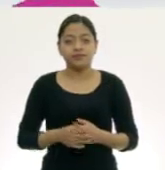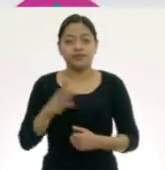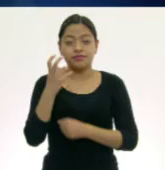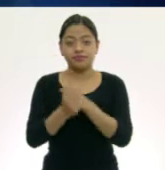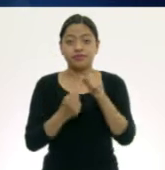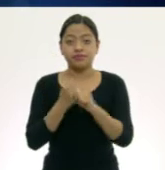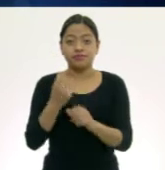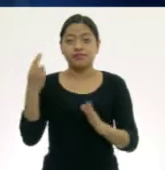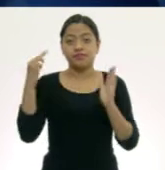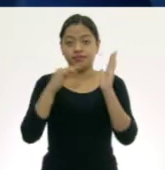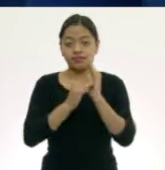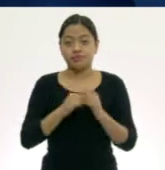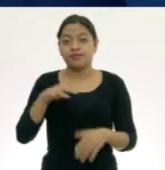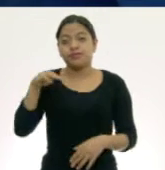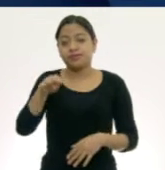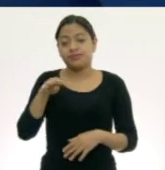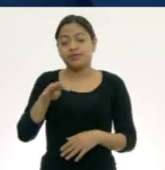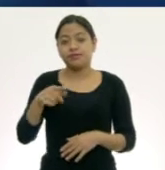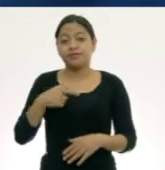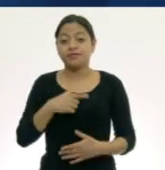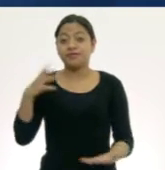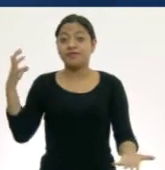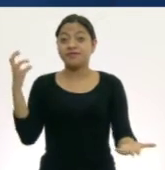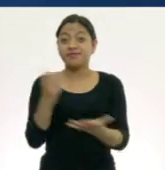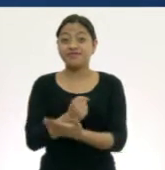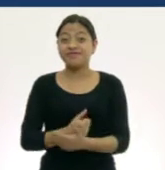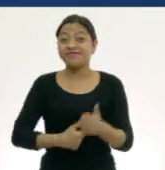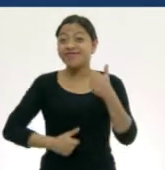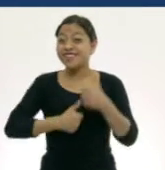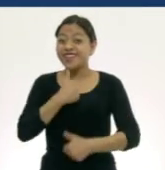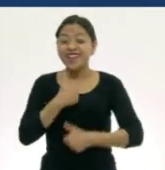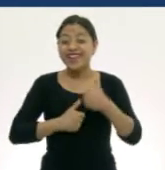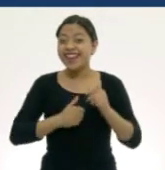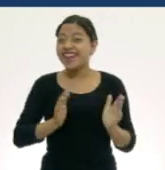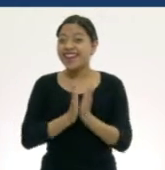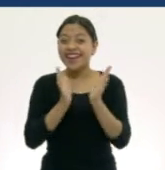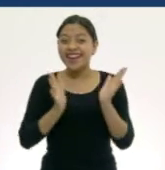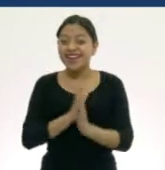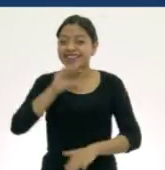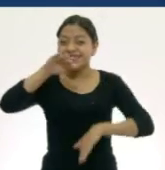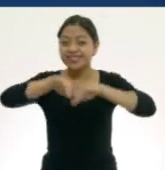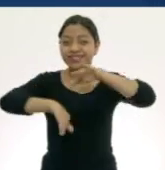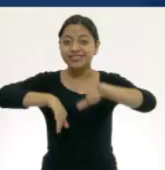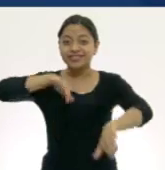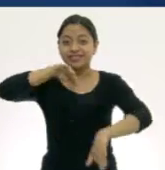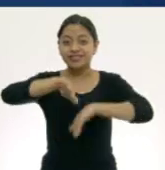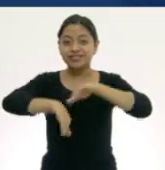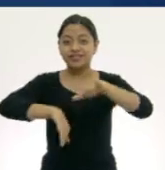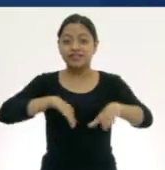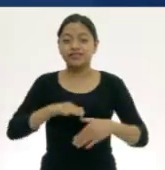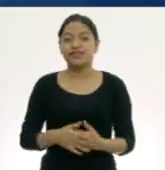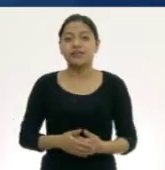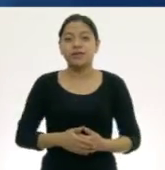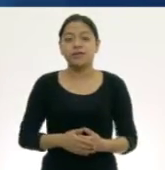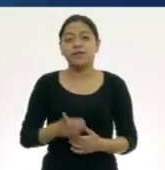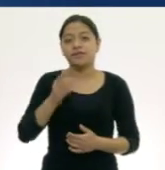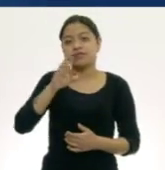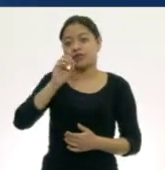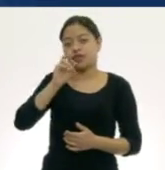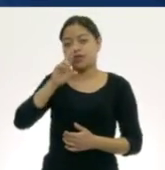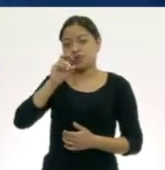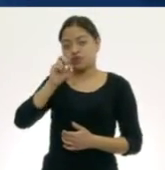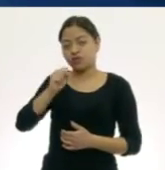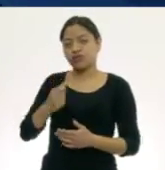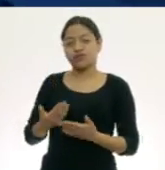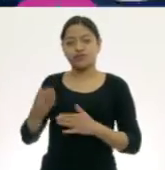año 2019 gané mi primera competencia de natación en la categoría de dorso. Aquí